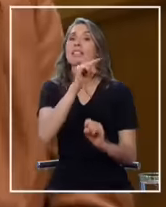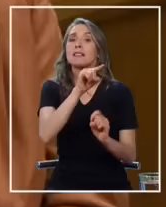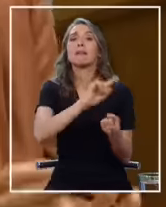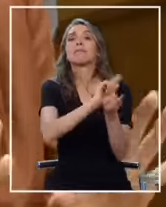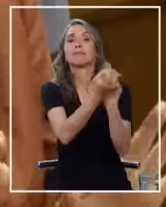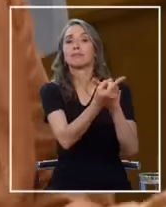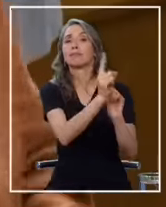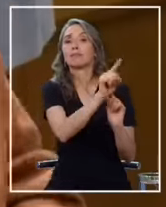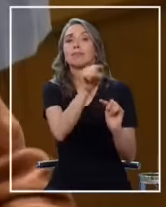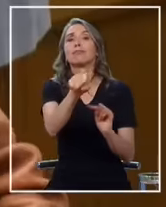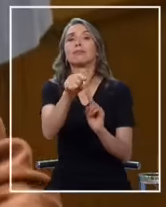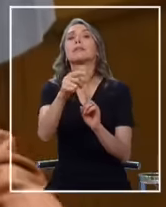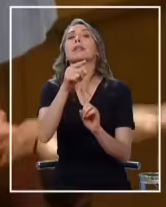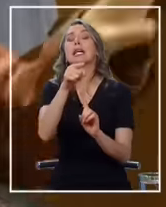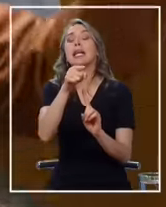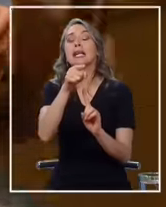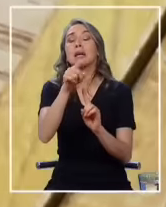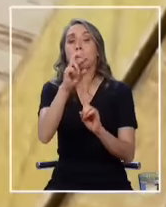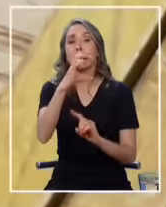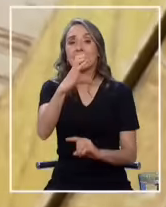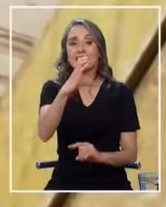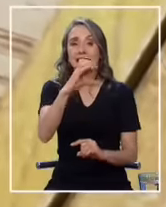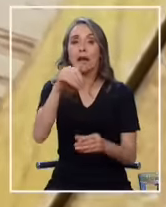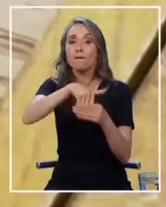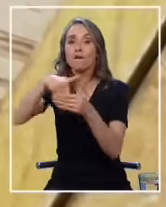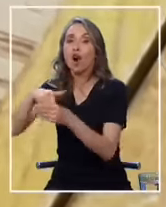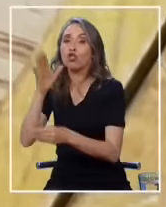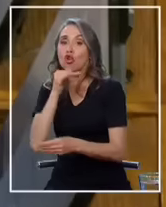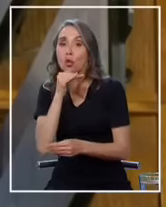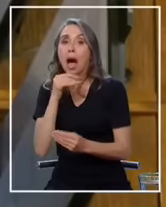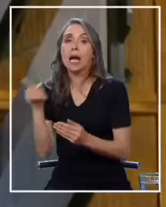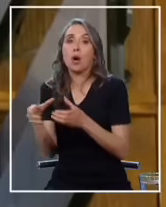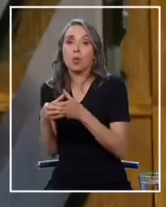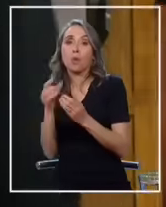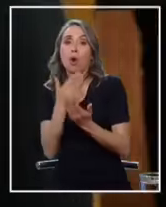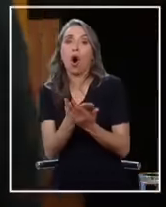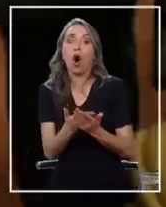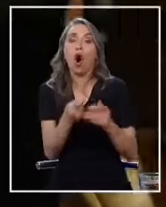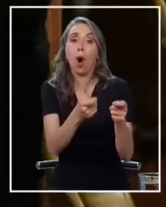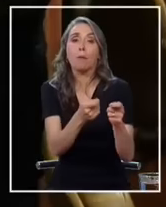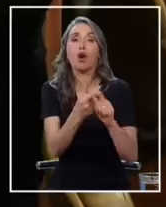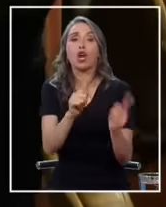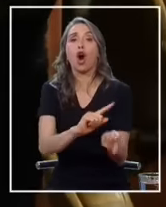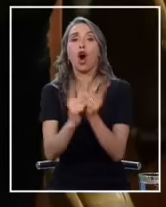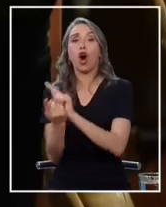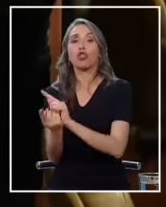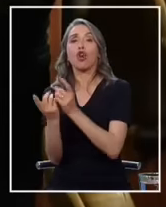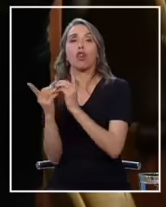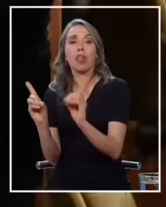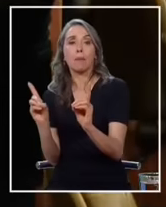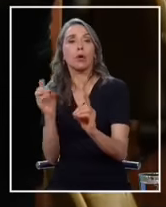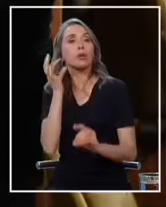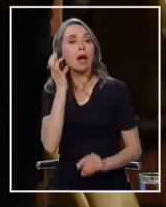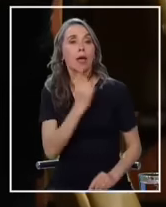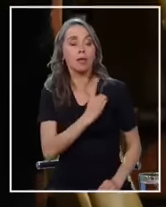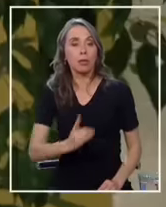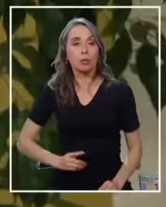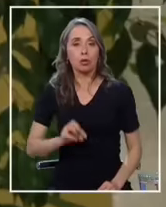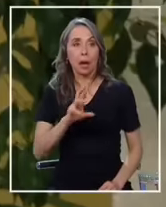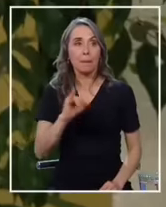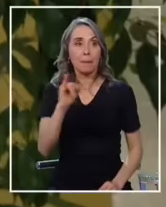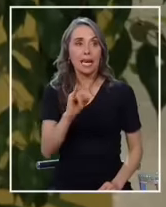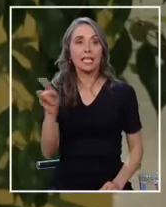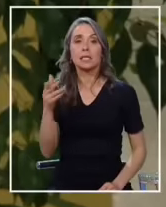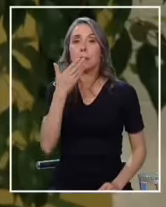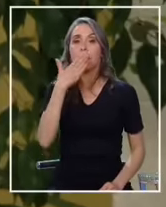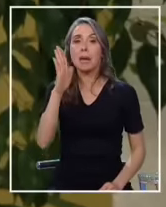está cuesta arriba. Por ahora los votos no están y la oposición promueve otro partido, Demócratas. La diputada Johanna Pérez